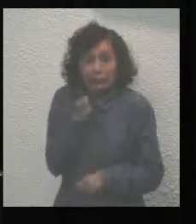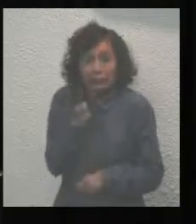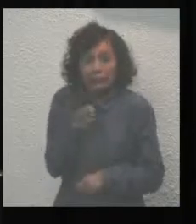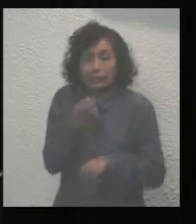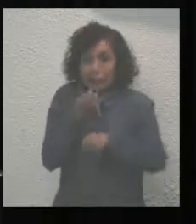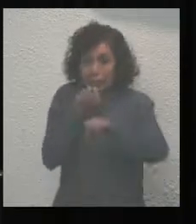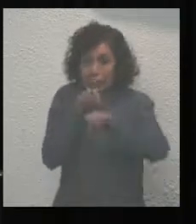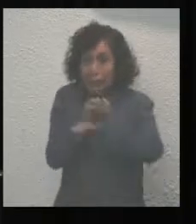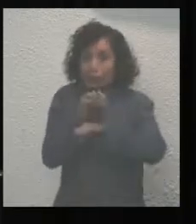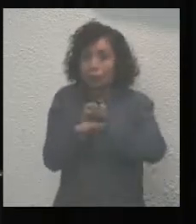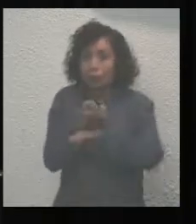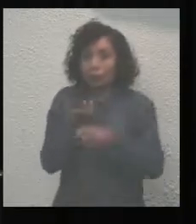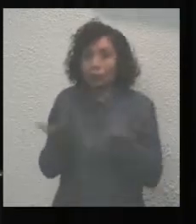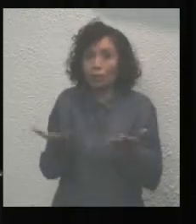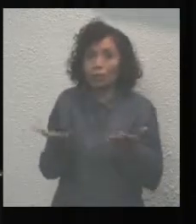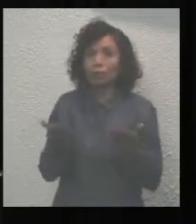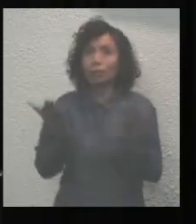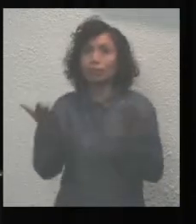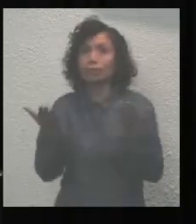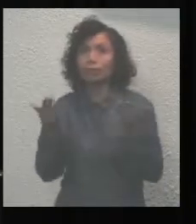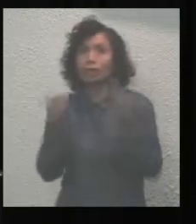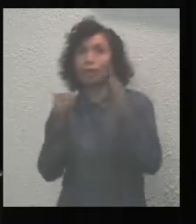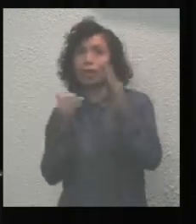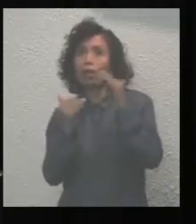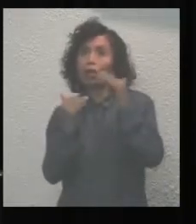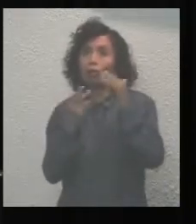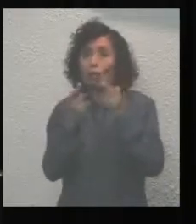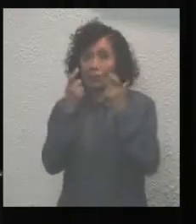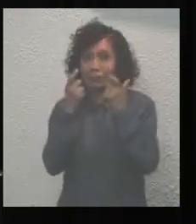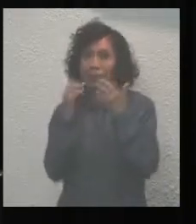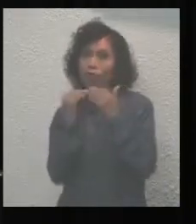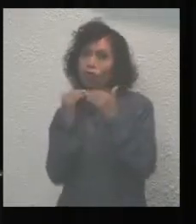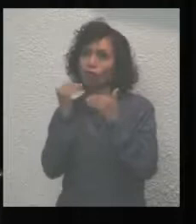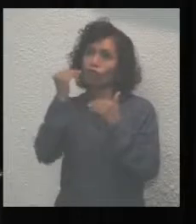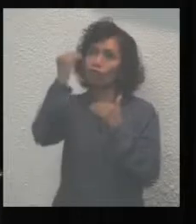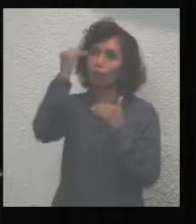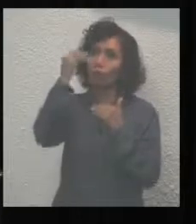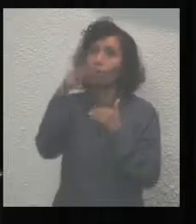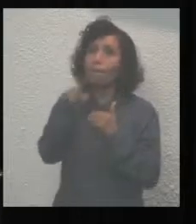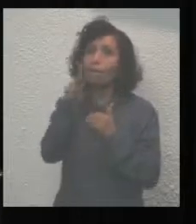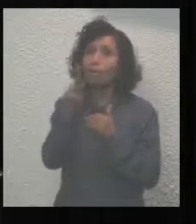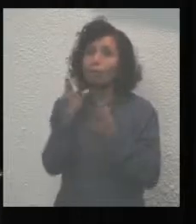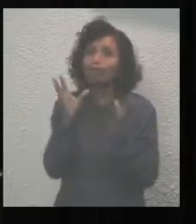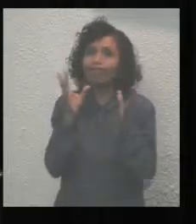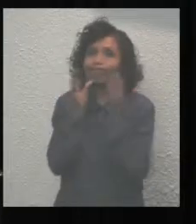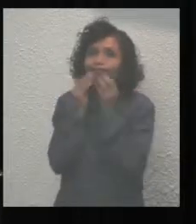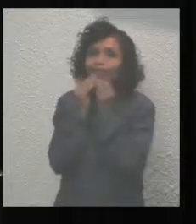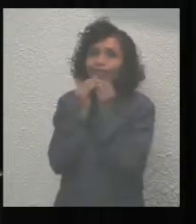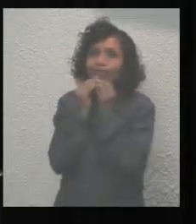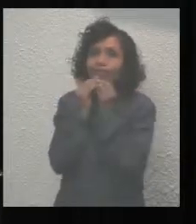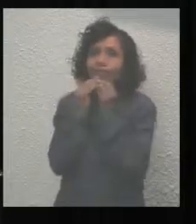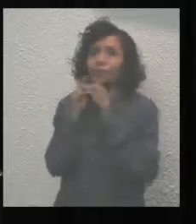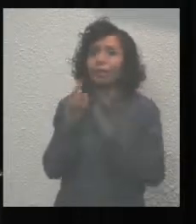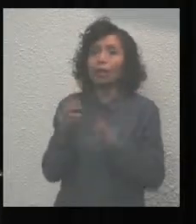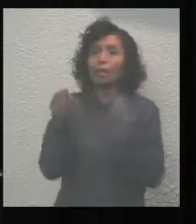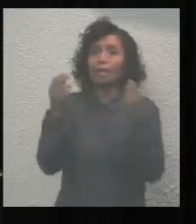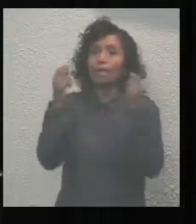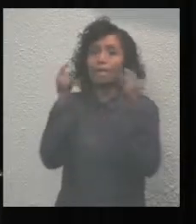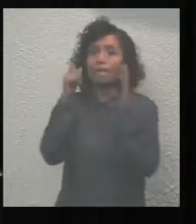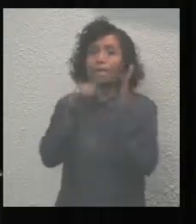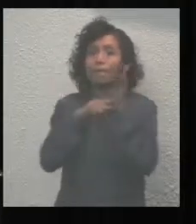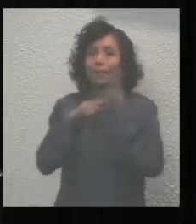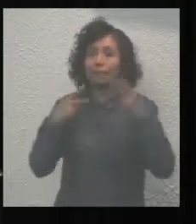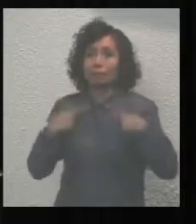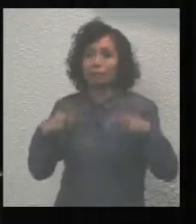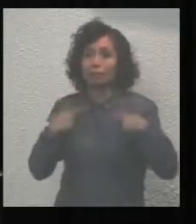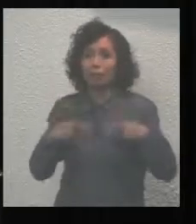Estado que se jacta de denunciar el récord en inversión extranjera, pero que calla ante las miles de personas que no cuentan